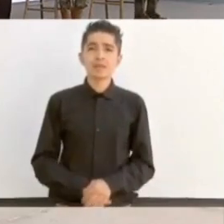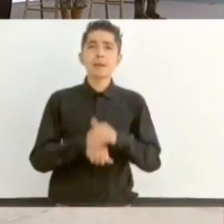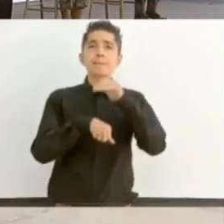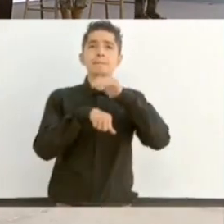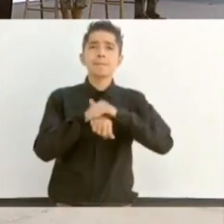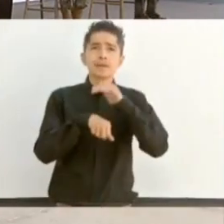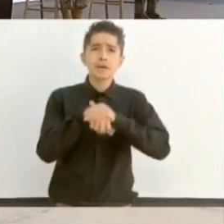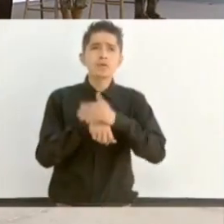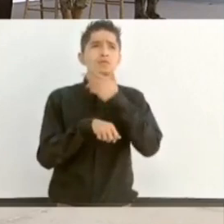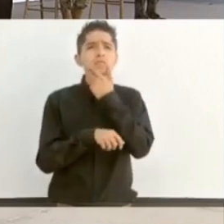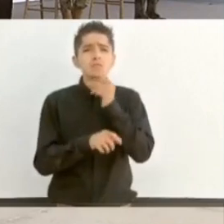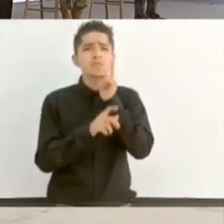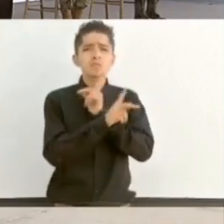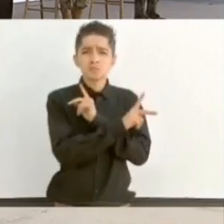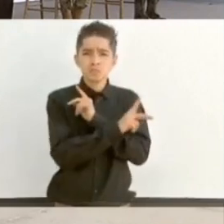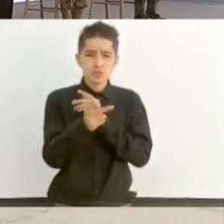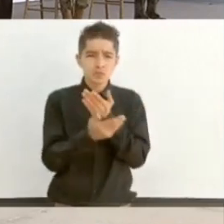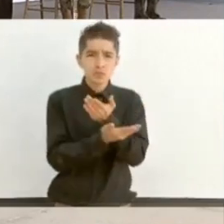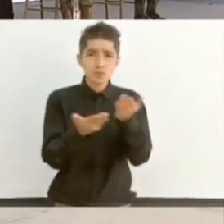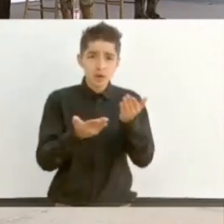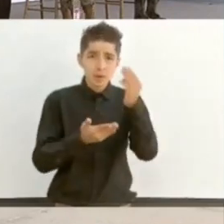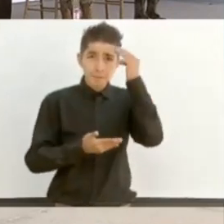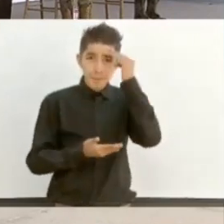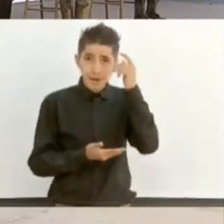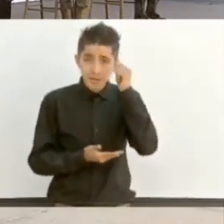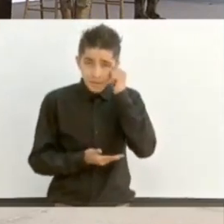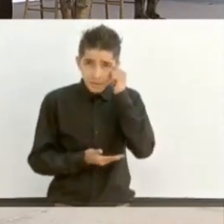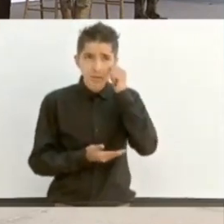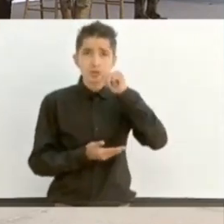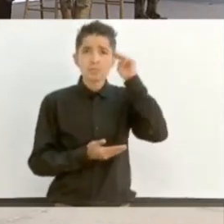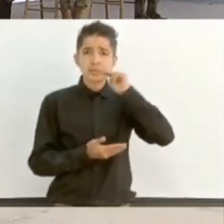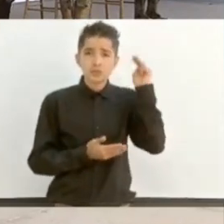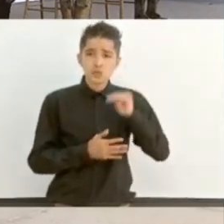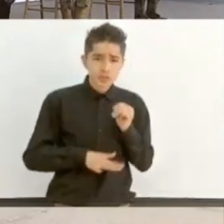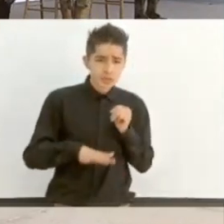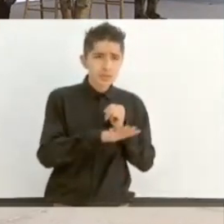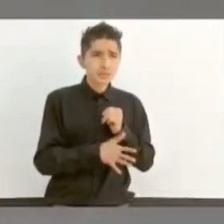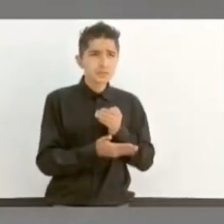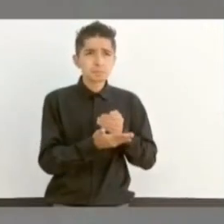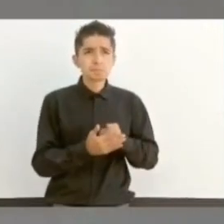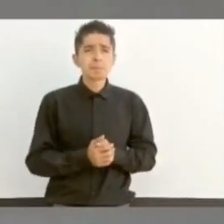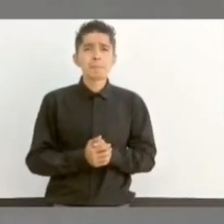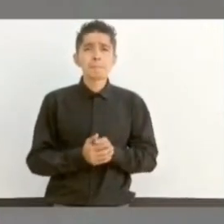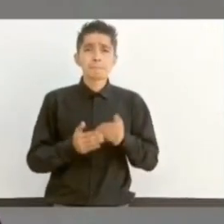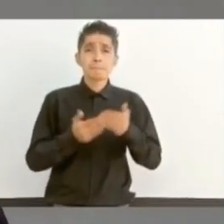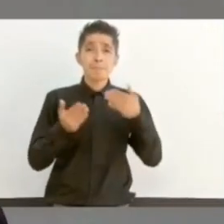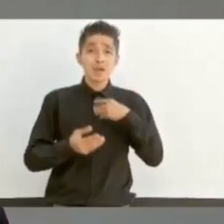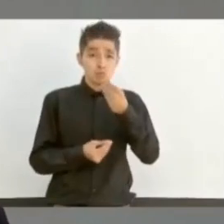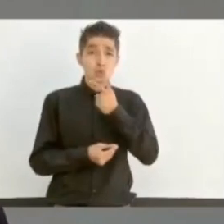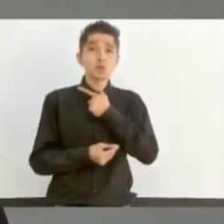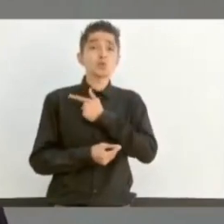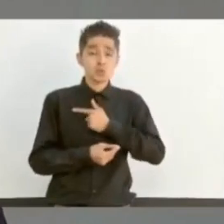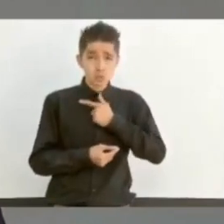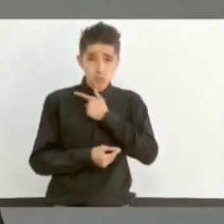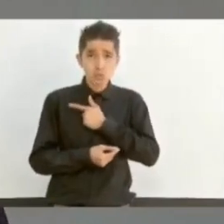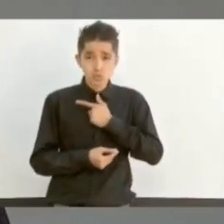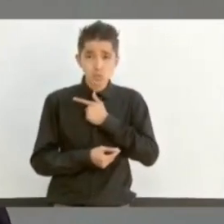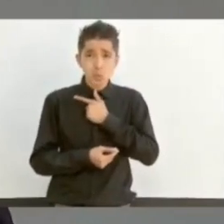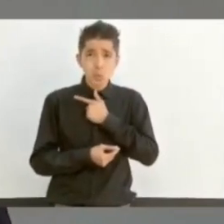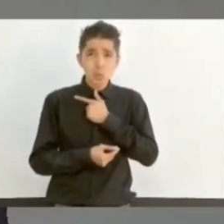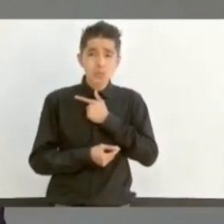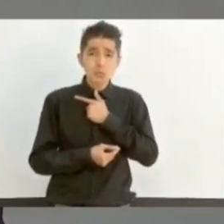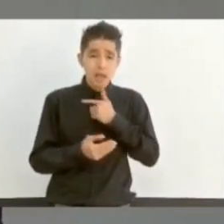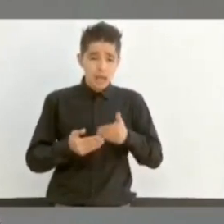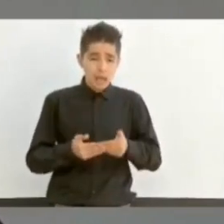Amigas, amigos de Marabatío, de Michoacán, nos da mucho gusto